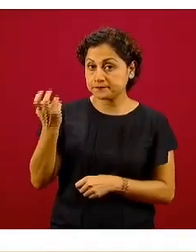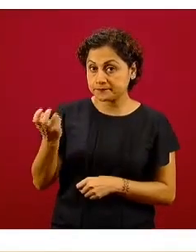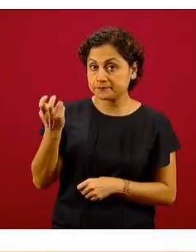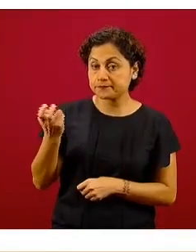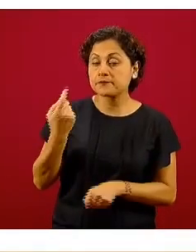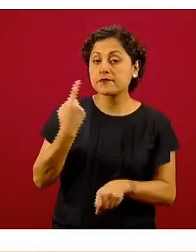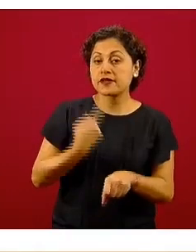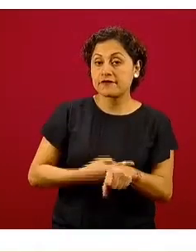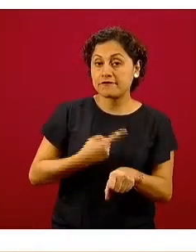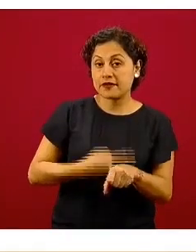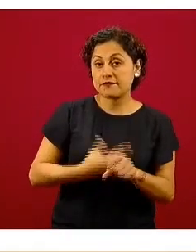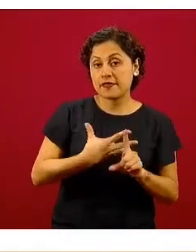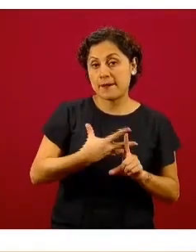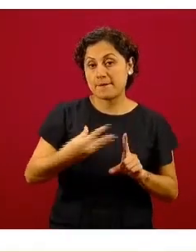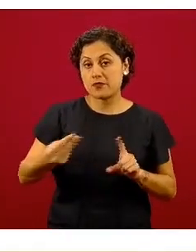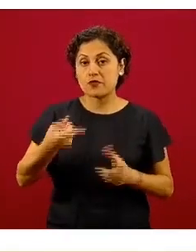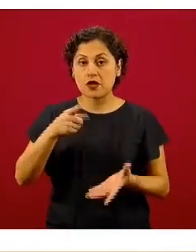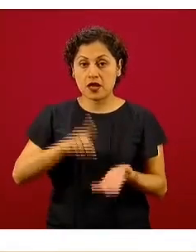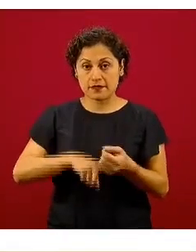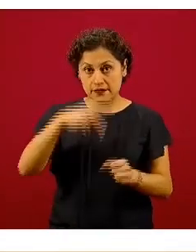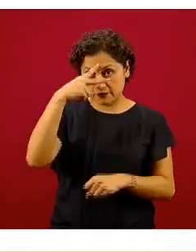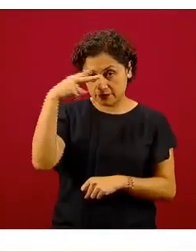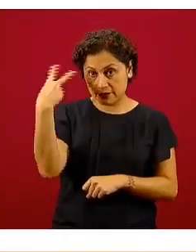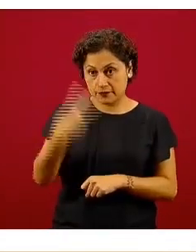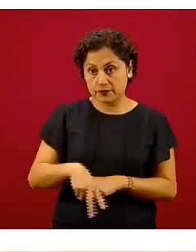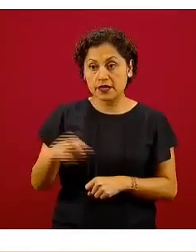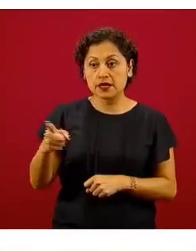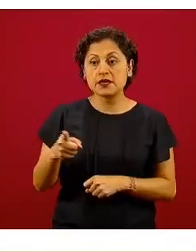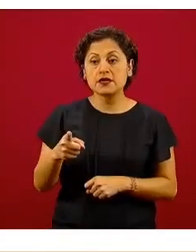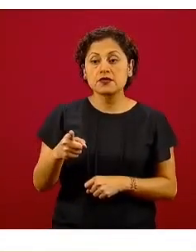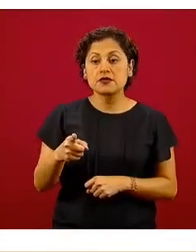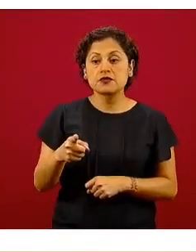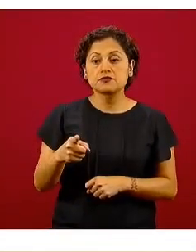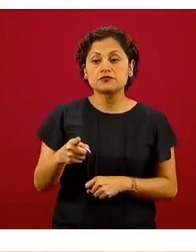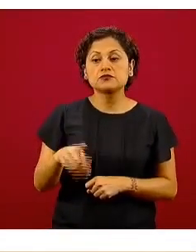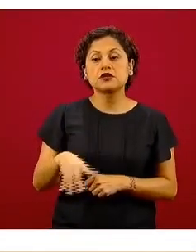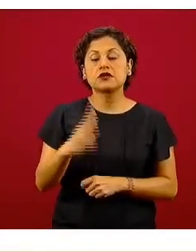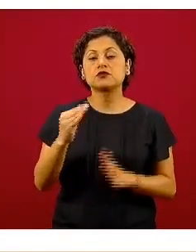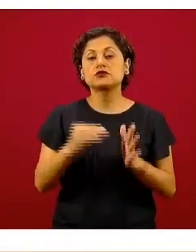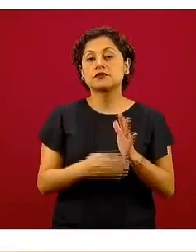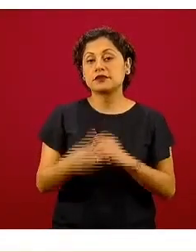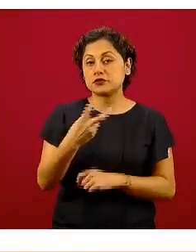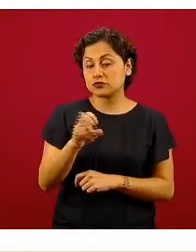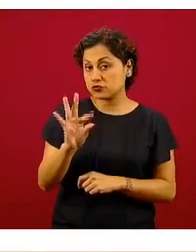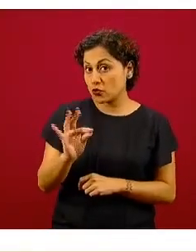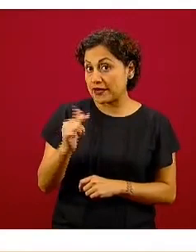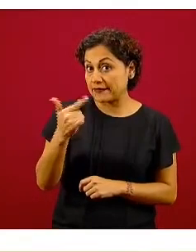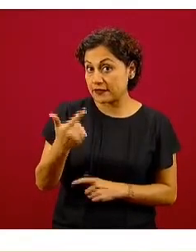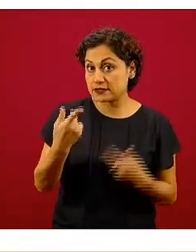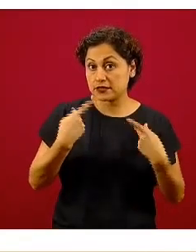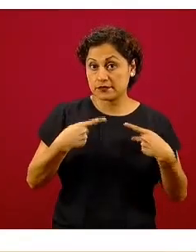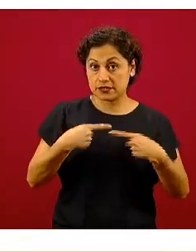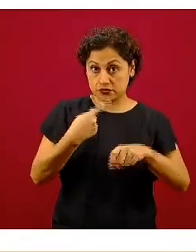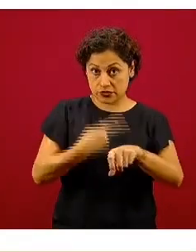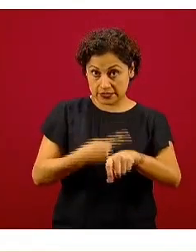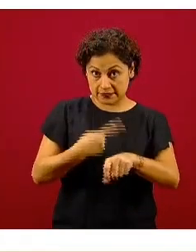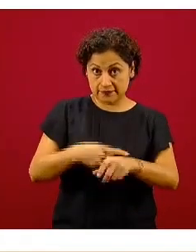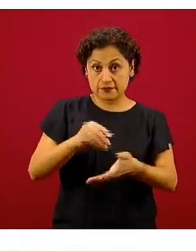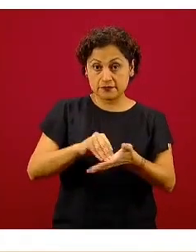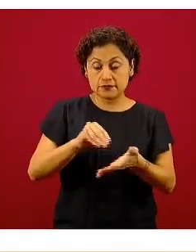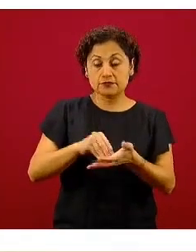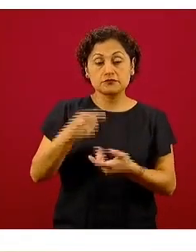México, la distribución de estos 14.247 casos. Como pueden ver, hay